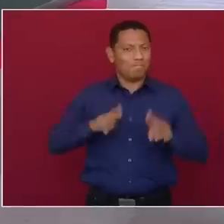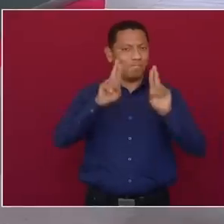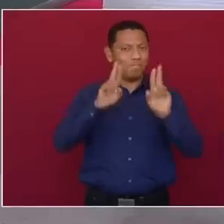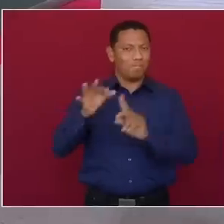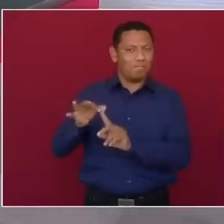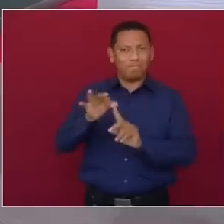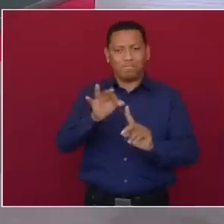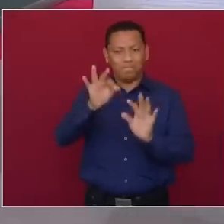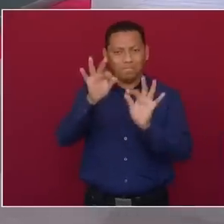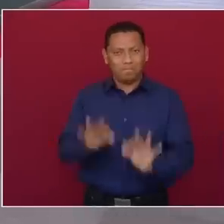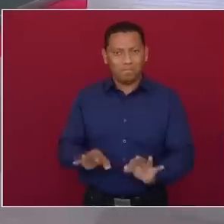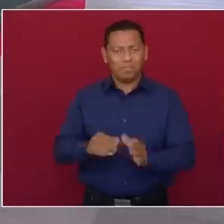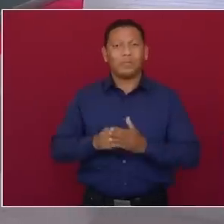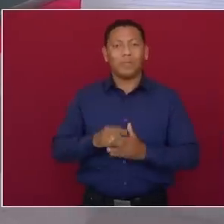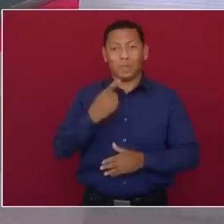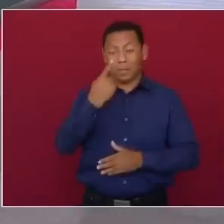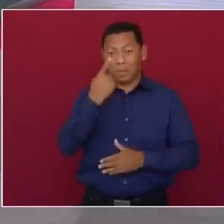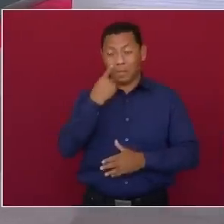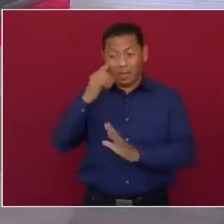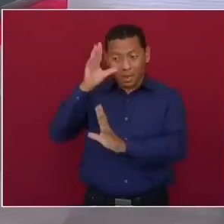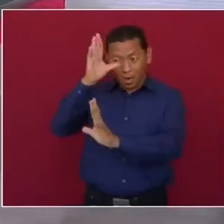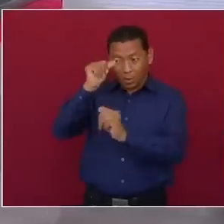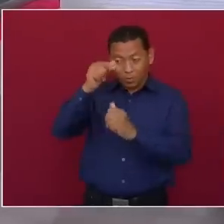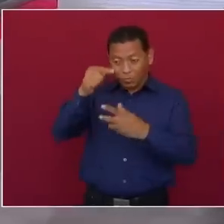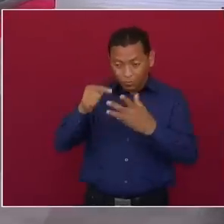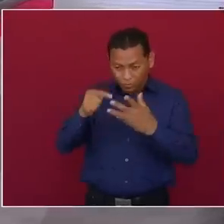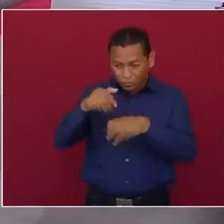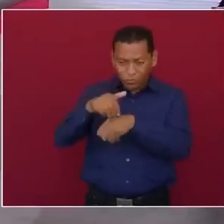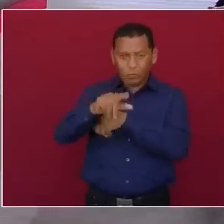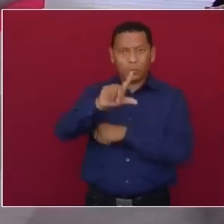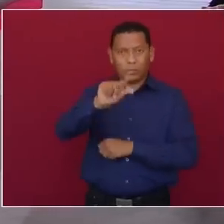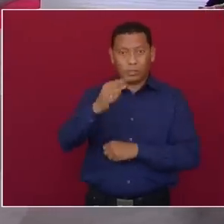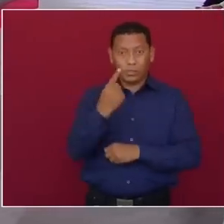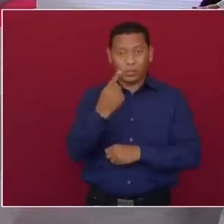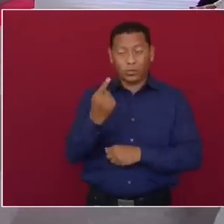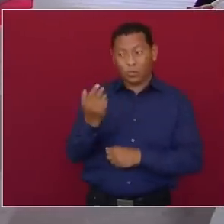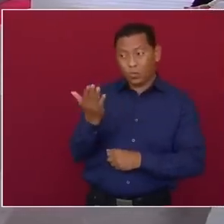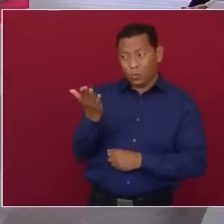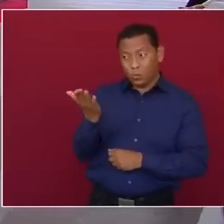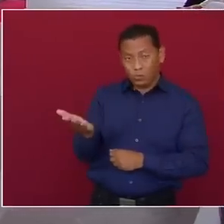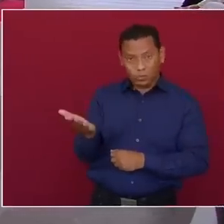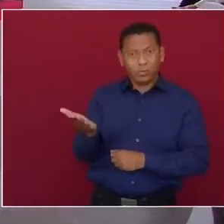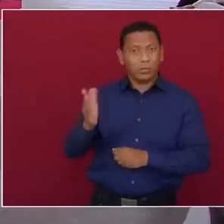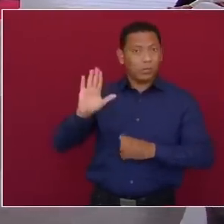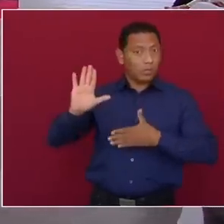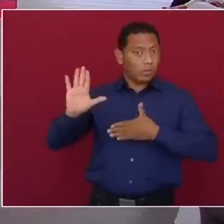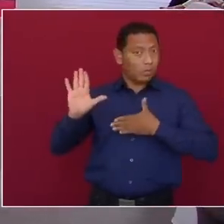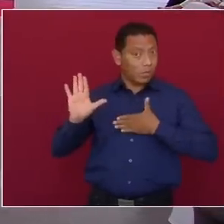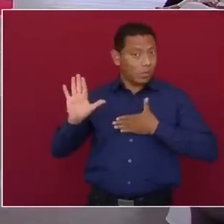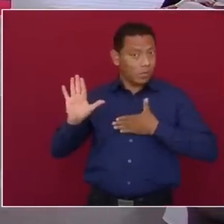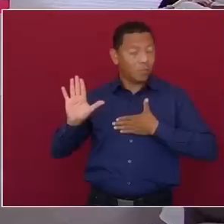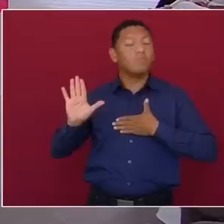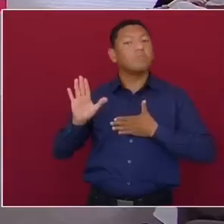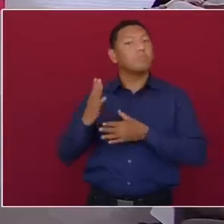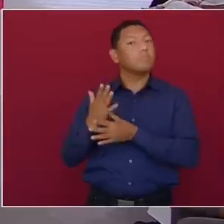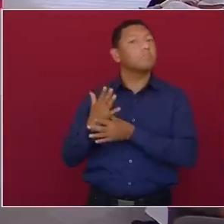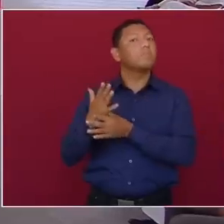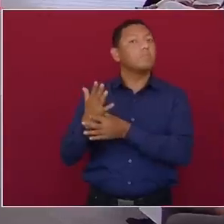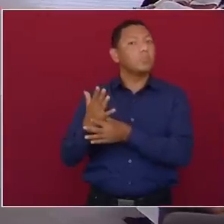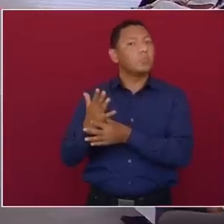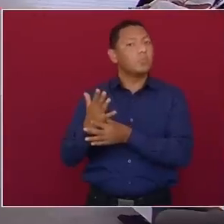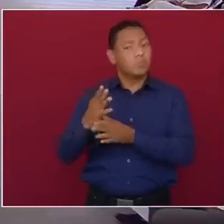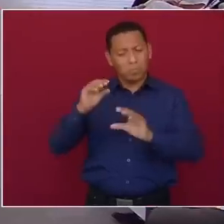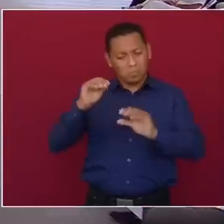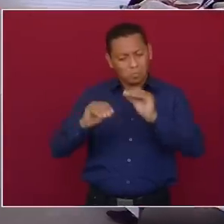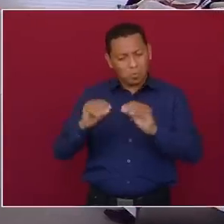en el compromiso número 71, usted, presidente, prometió construir una nueva refinería